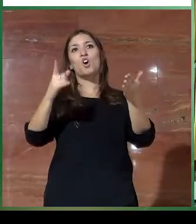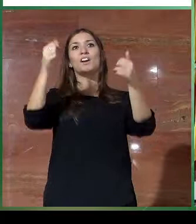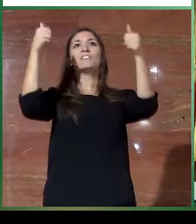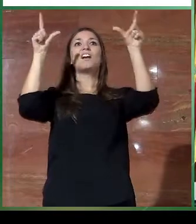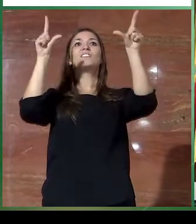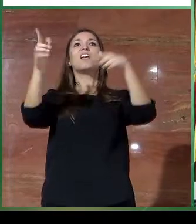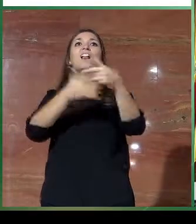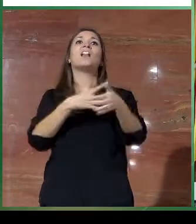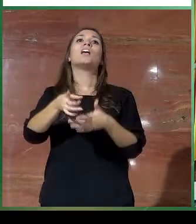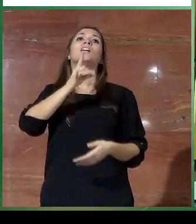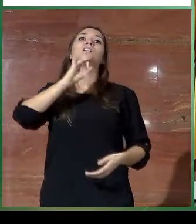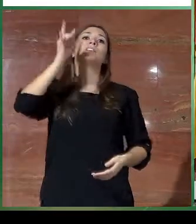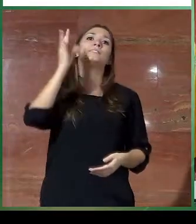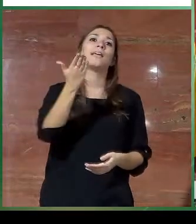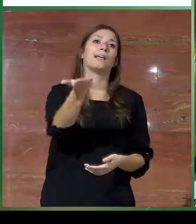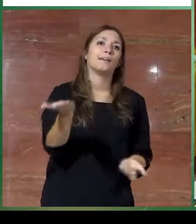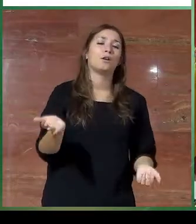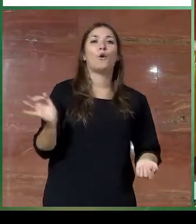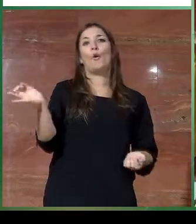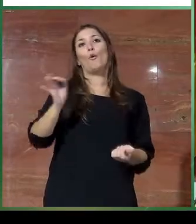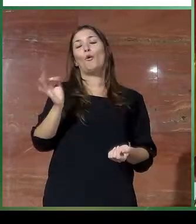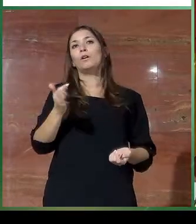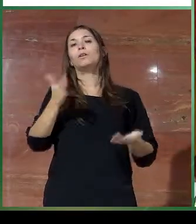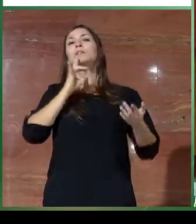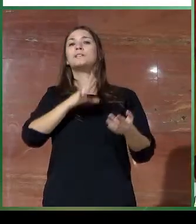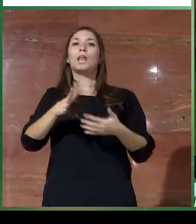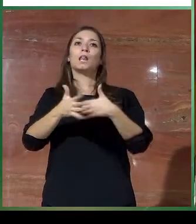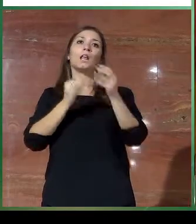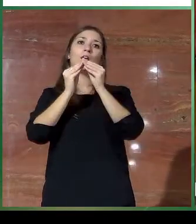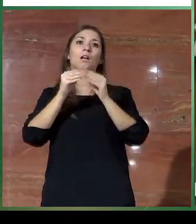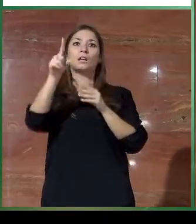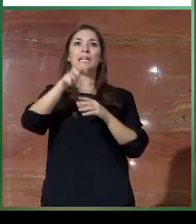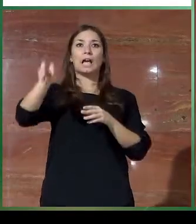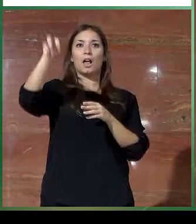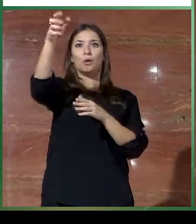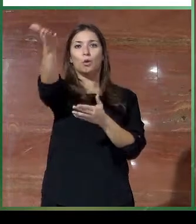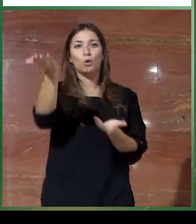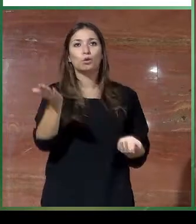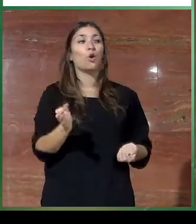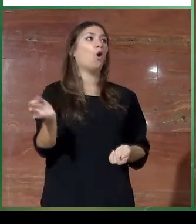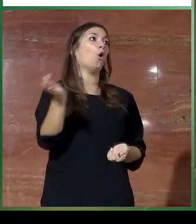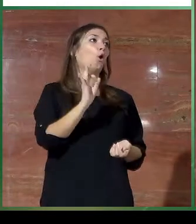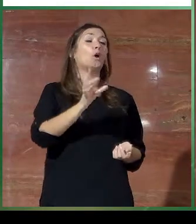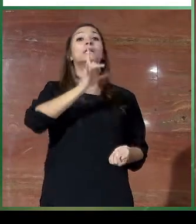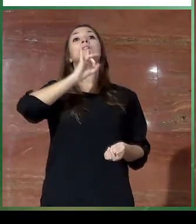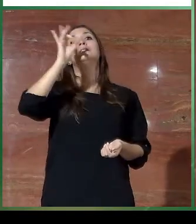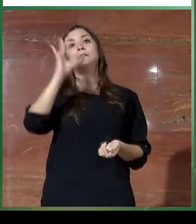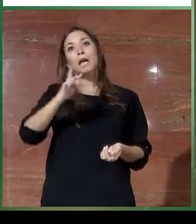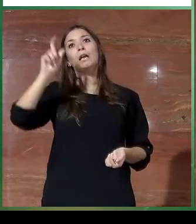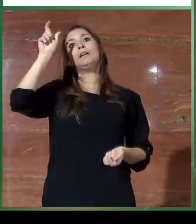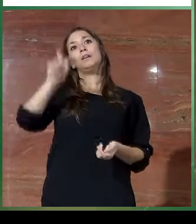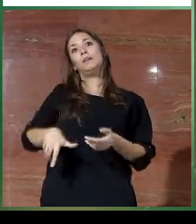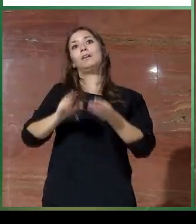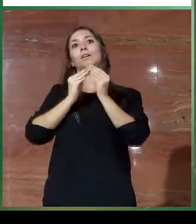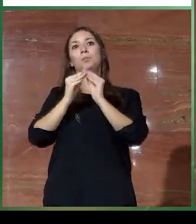cartel? ¿Quién es el tío que ha puesto ahí ese escalón? ¿Quién es el tío que ha